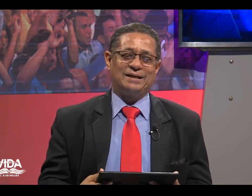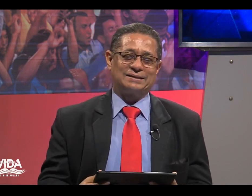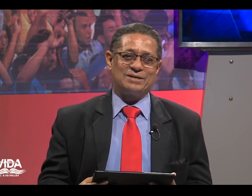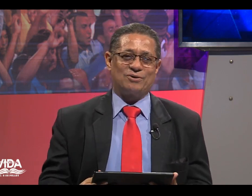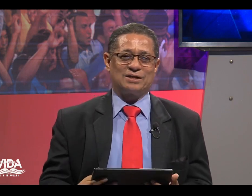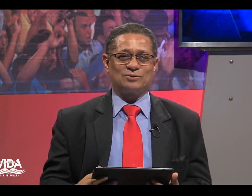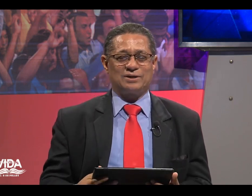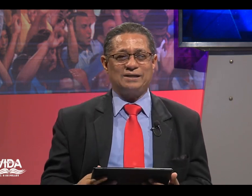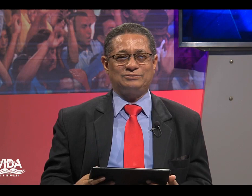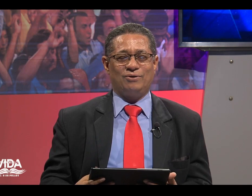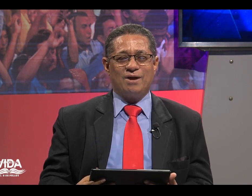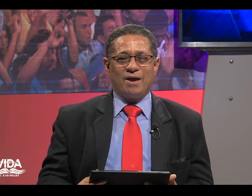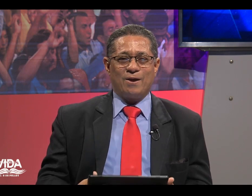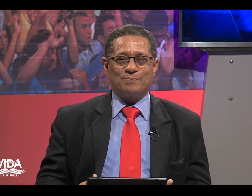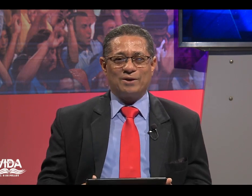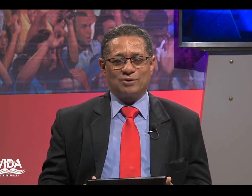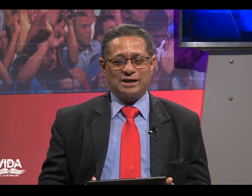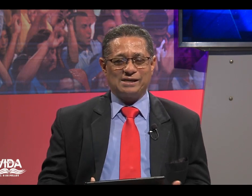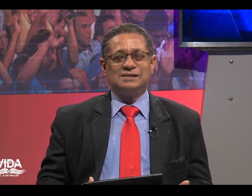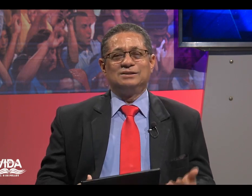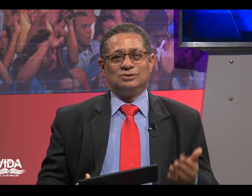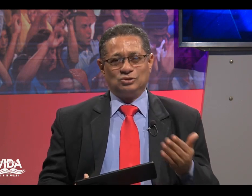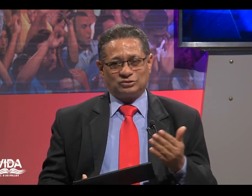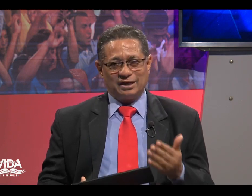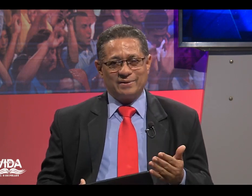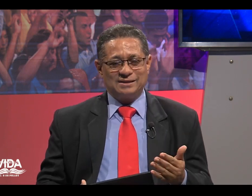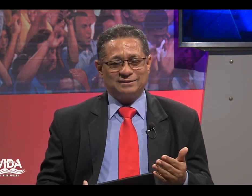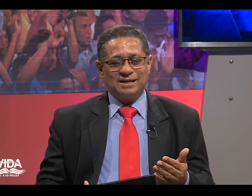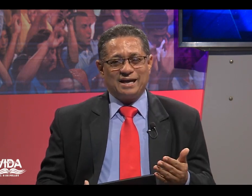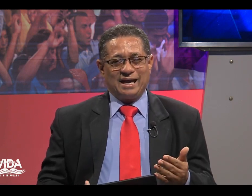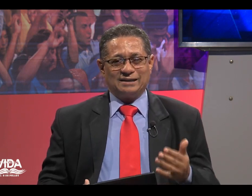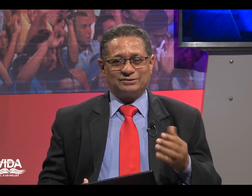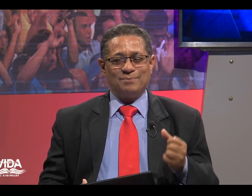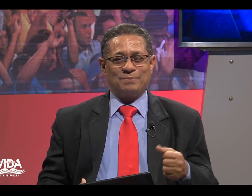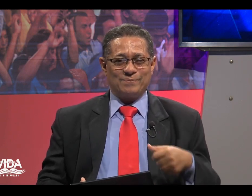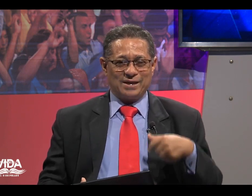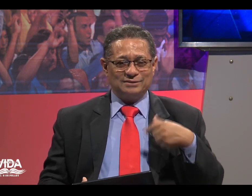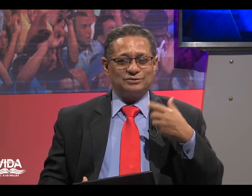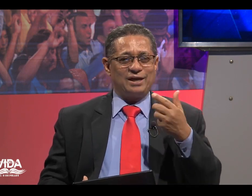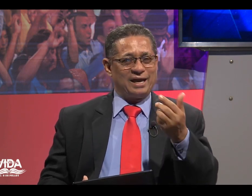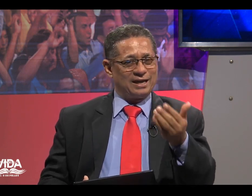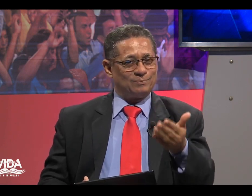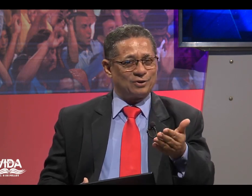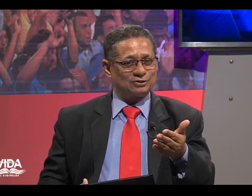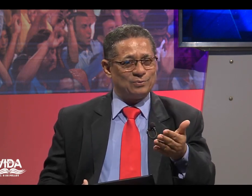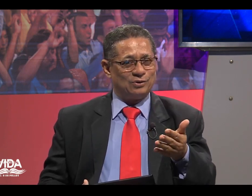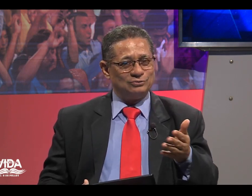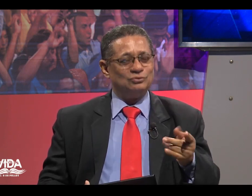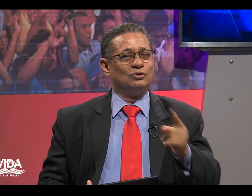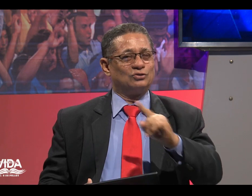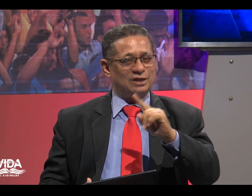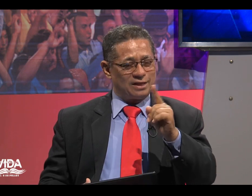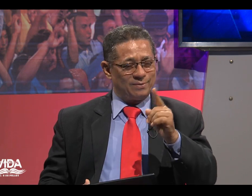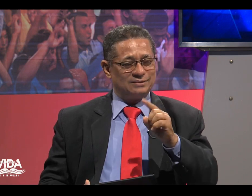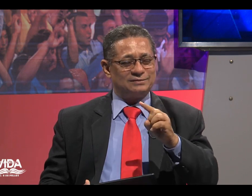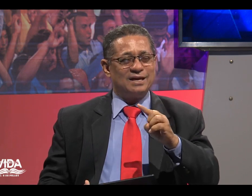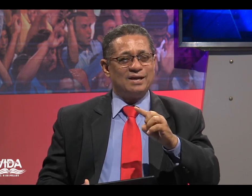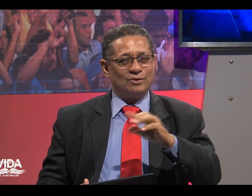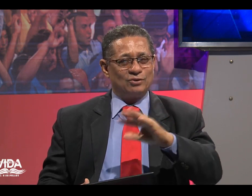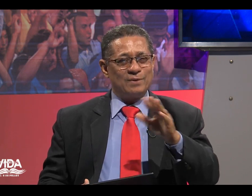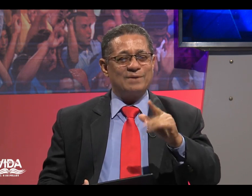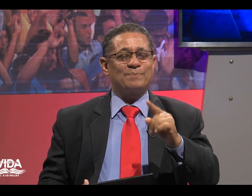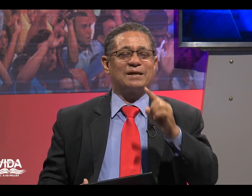el nombre del señor Jesucristo Espero que ustedes estén pendi en el próximo no se